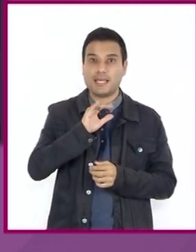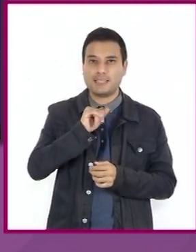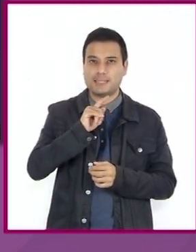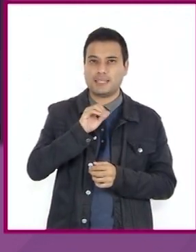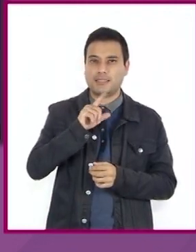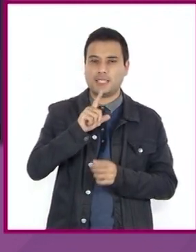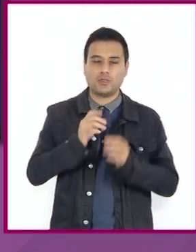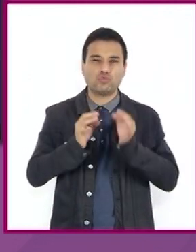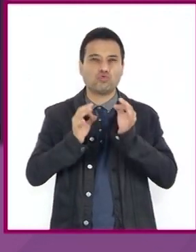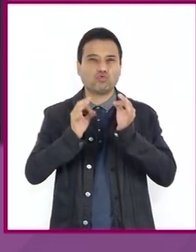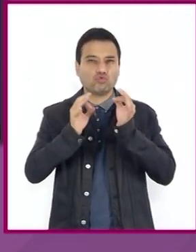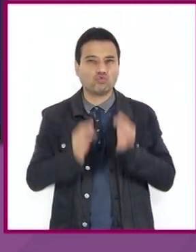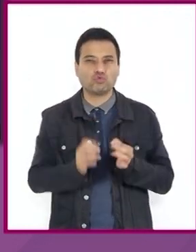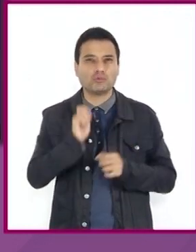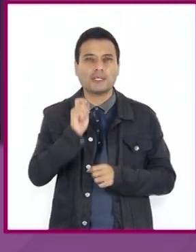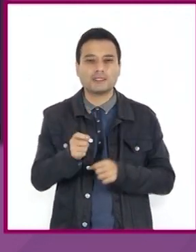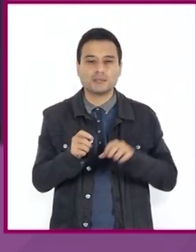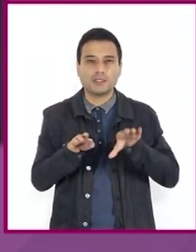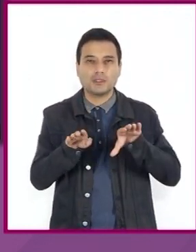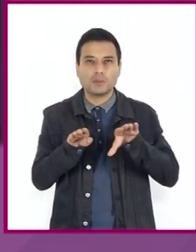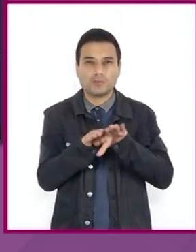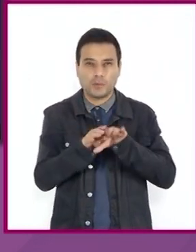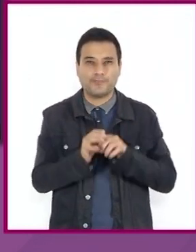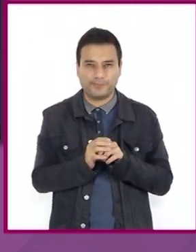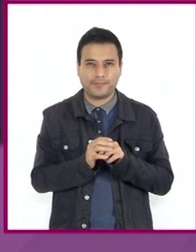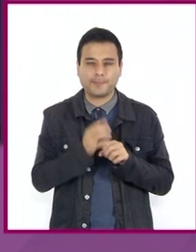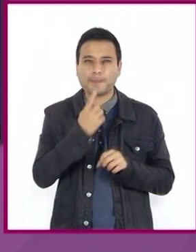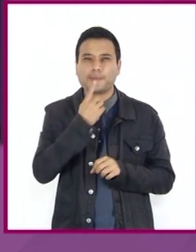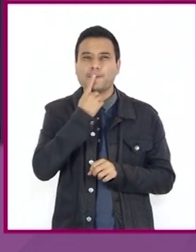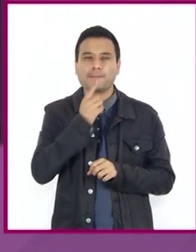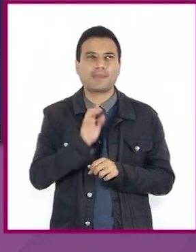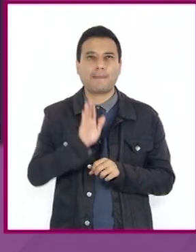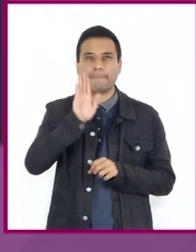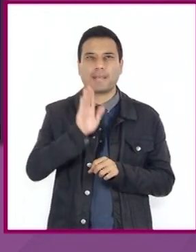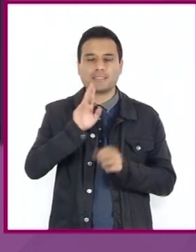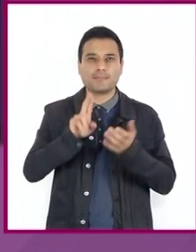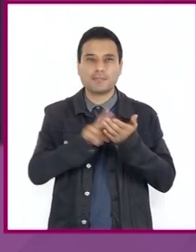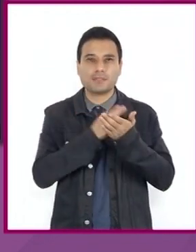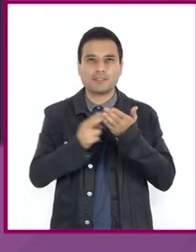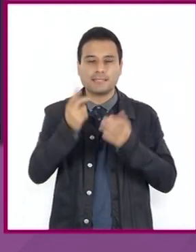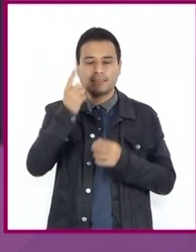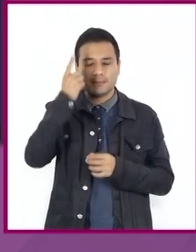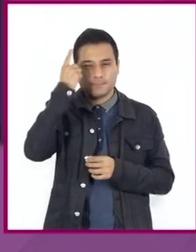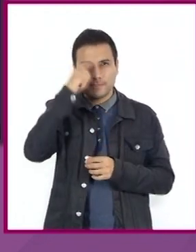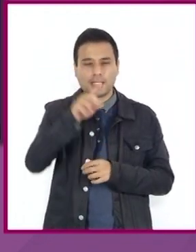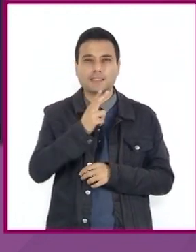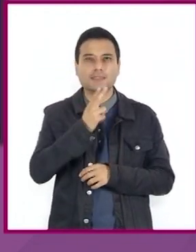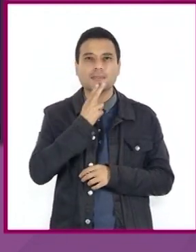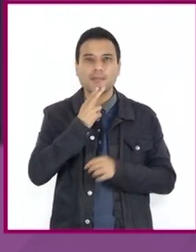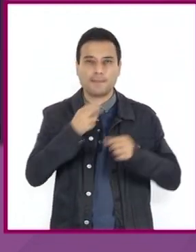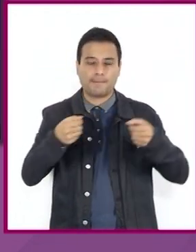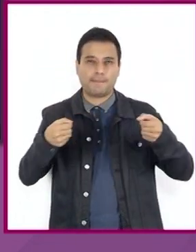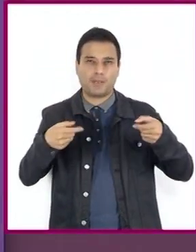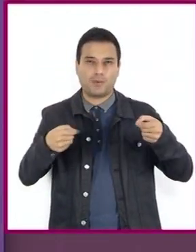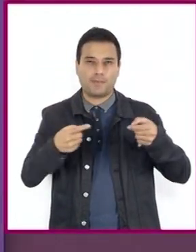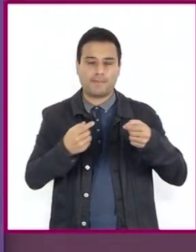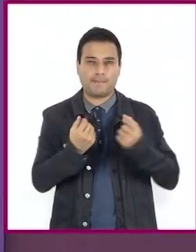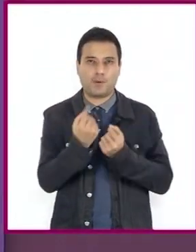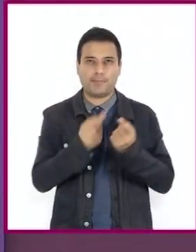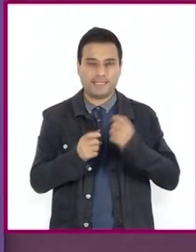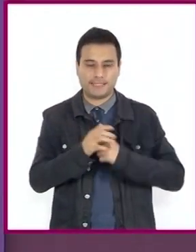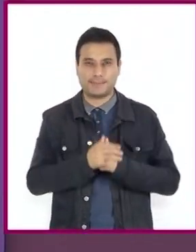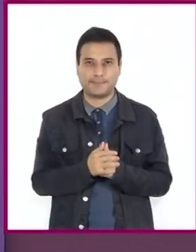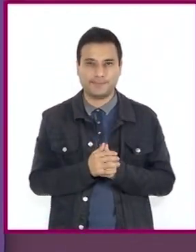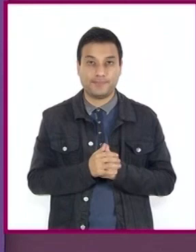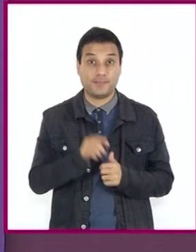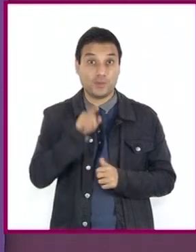subproducto de la fermentación que produce un sabor a mantequilla, que se utiliza en las palomitas de maíz para microondas. Para saber